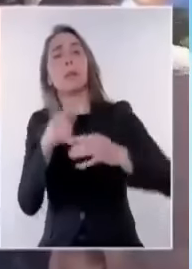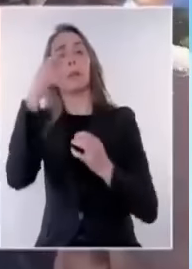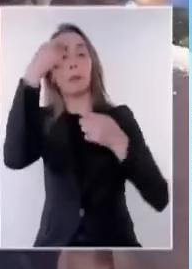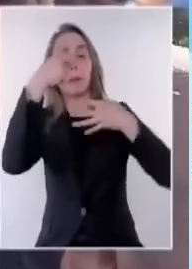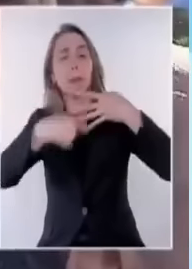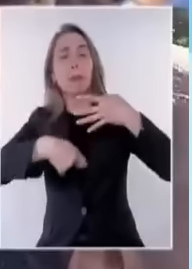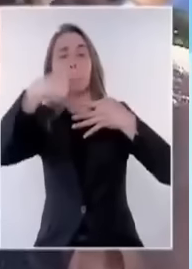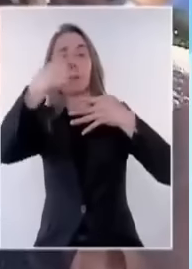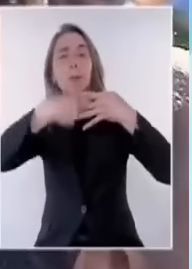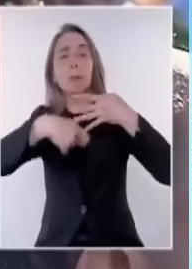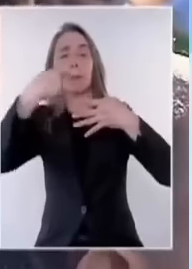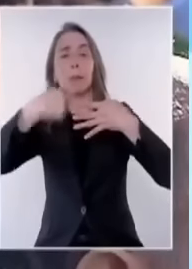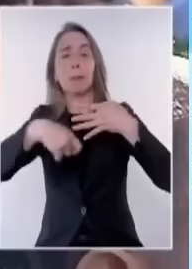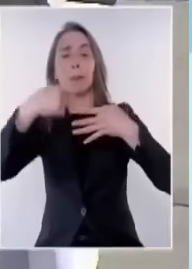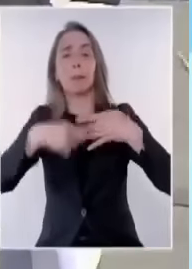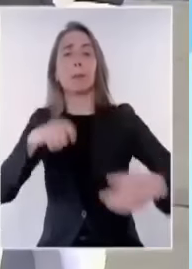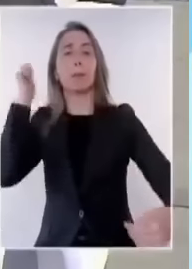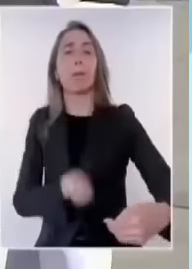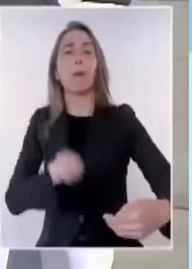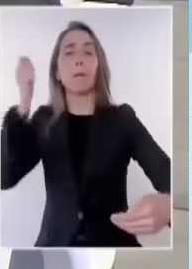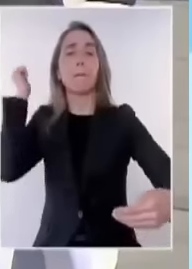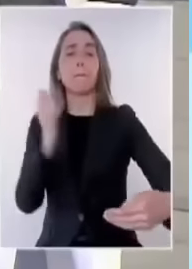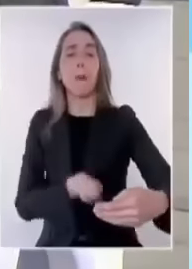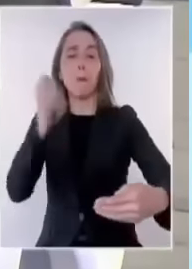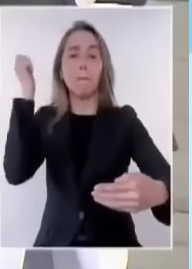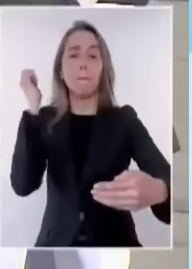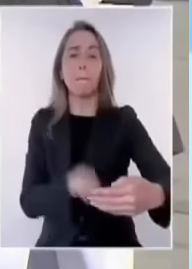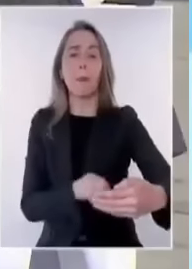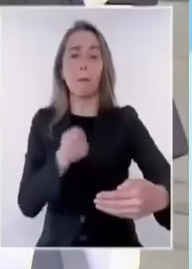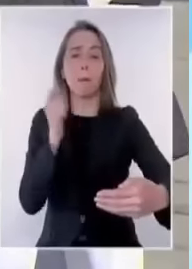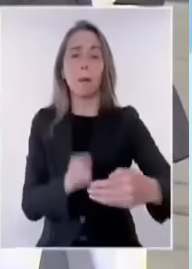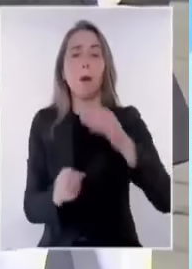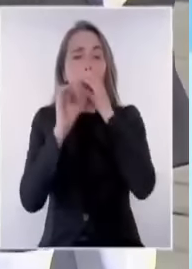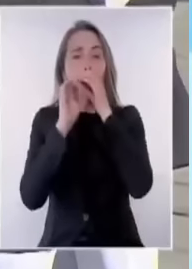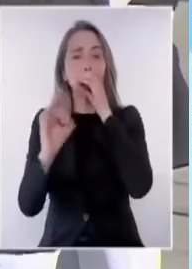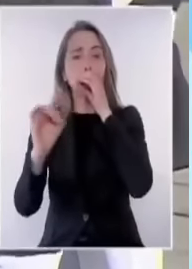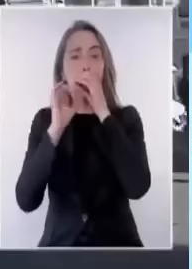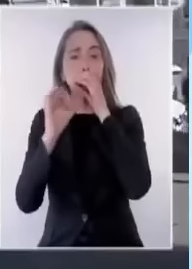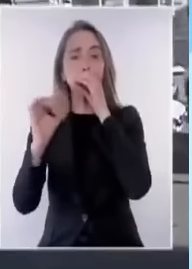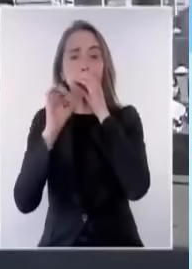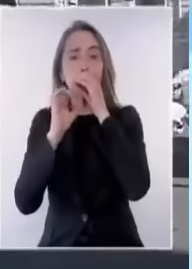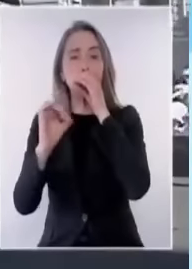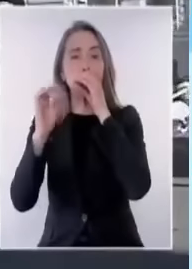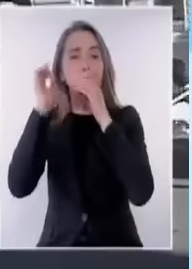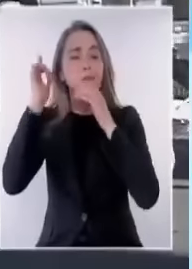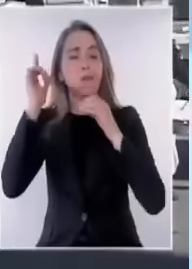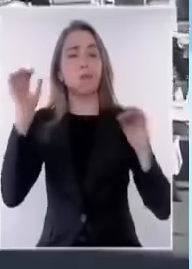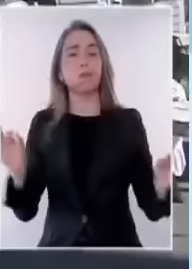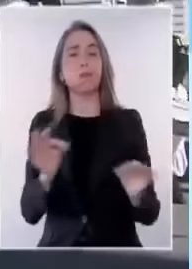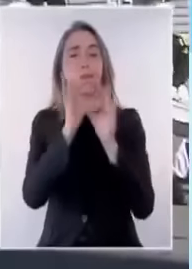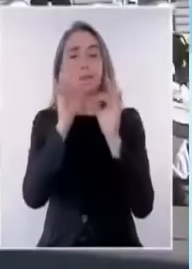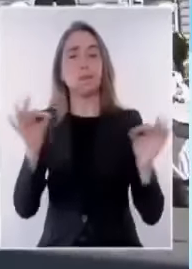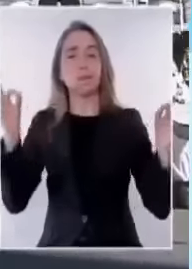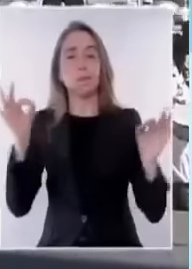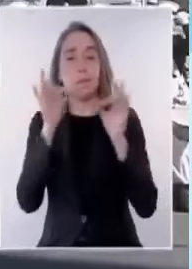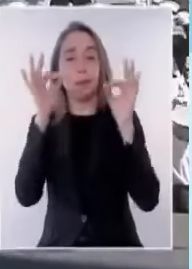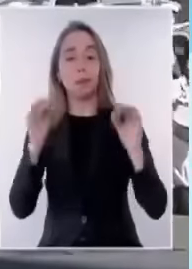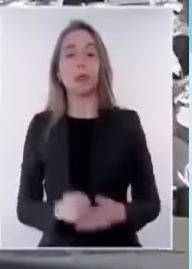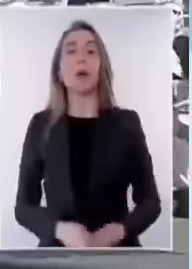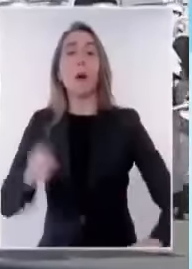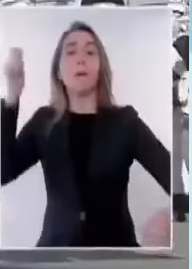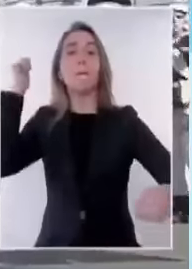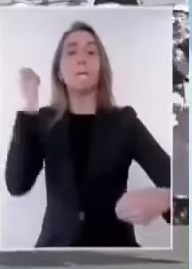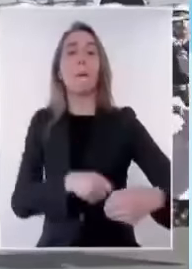Javier JP7, para Mozart Bete, para Juan José Vergara, Pica Piedrazo, Vivianita, Rafael